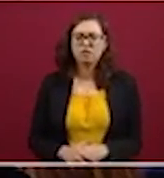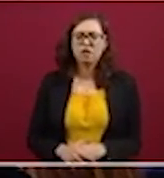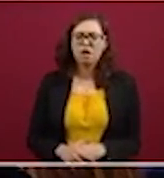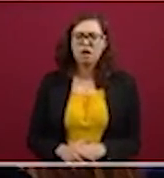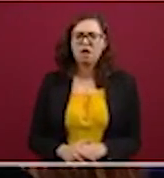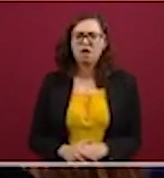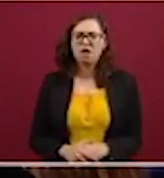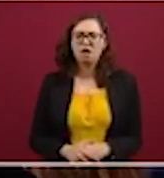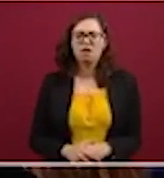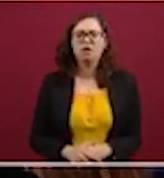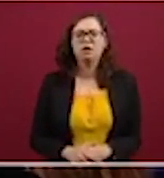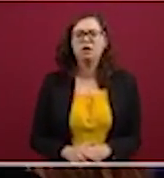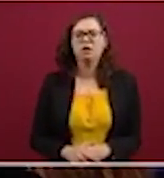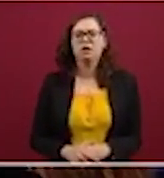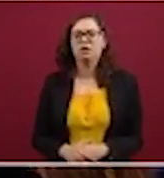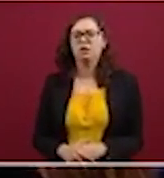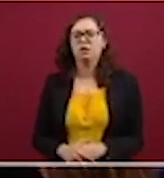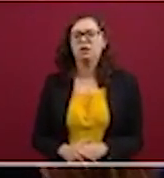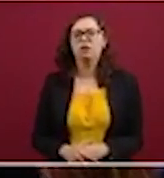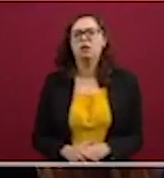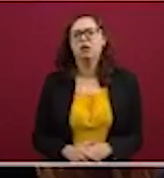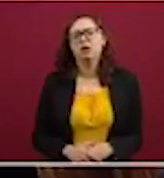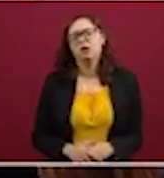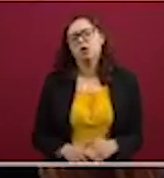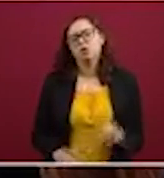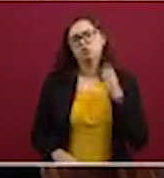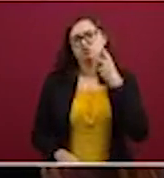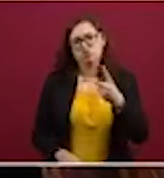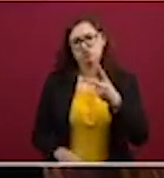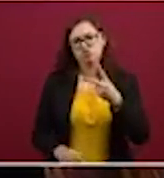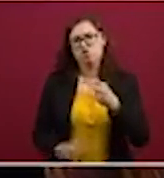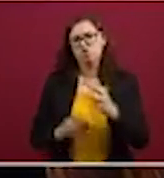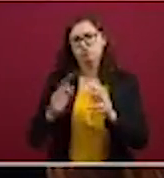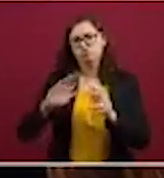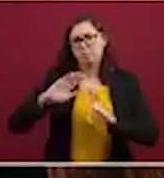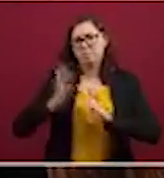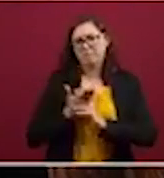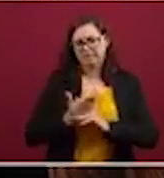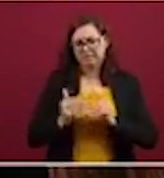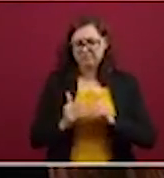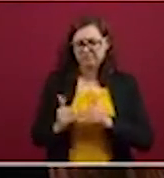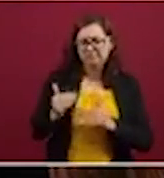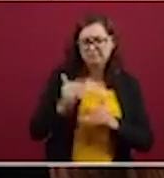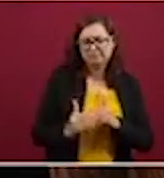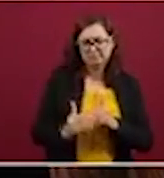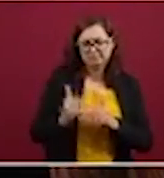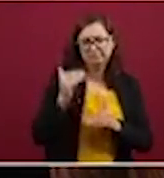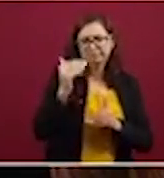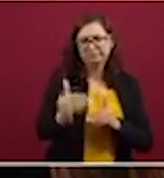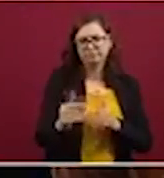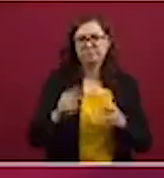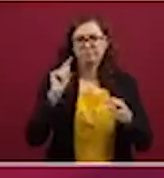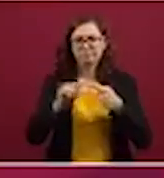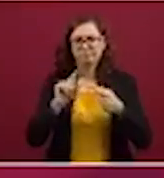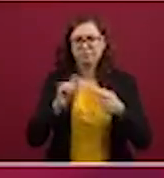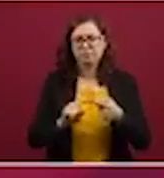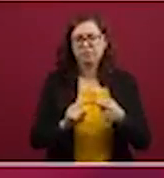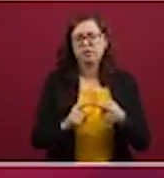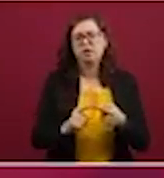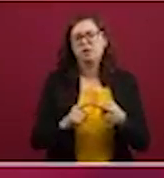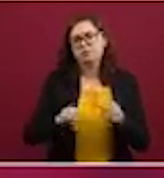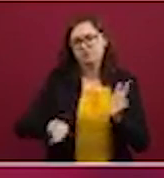la primera etapa es la que se firmó en el día de hoy con el decreto para liberar 400 mil barriles